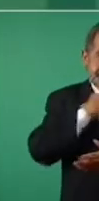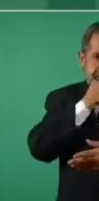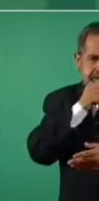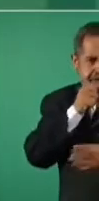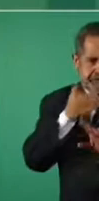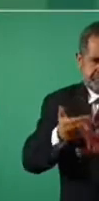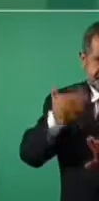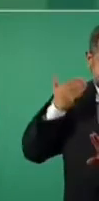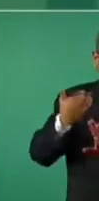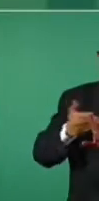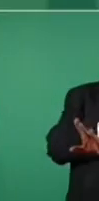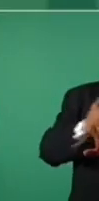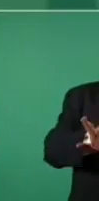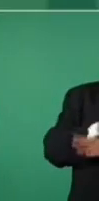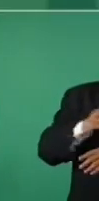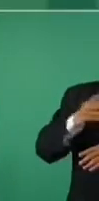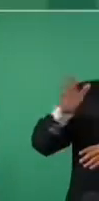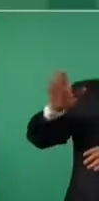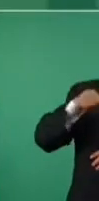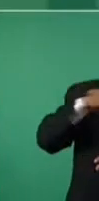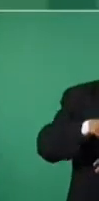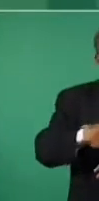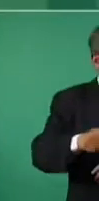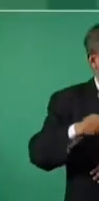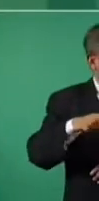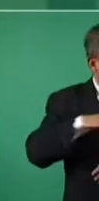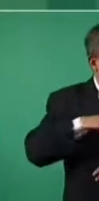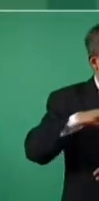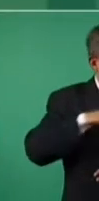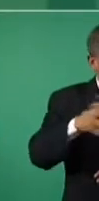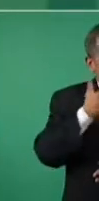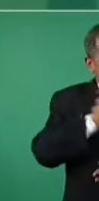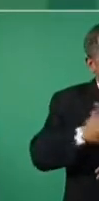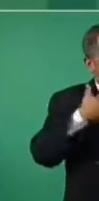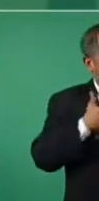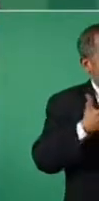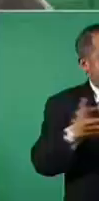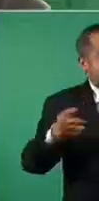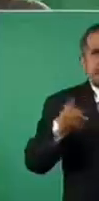de los invasores.